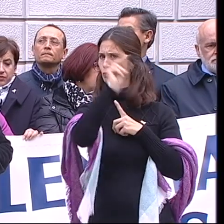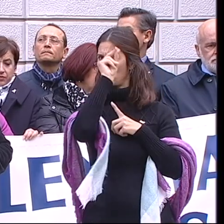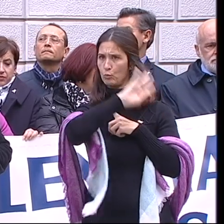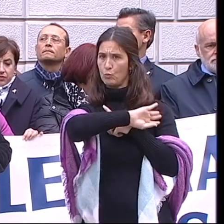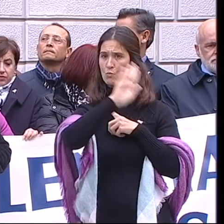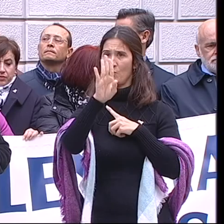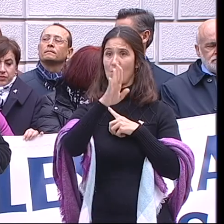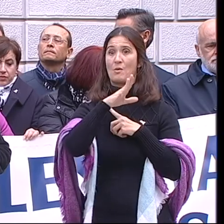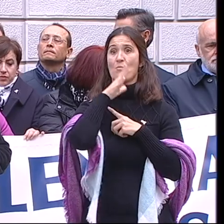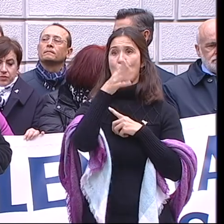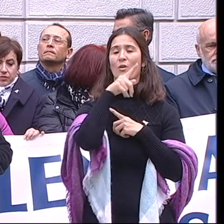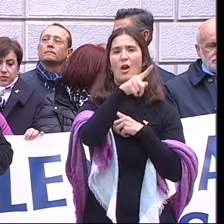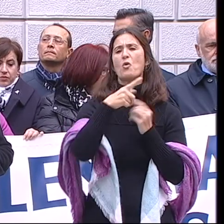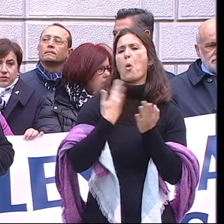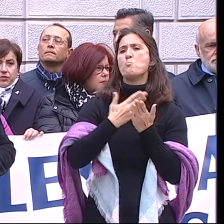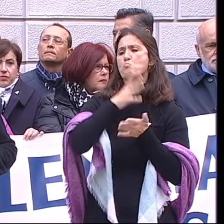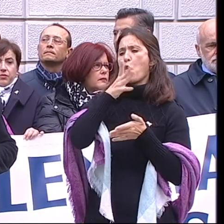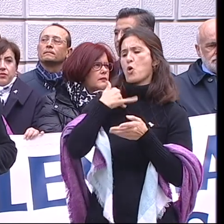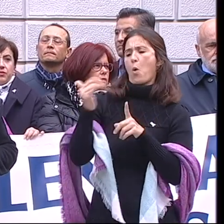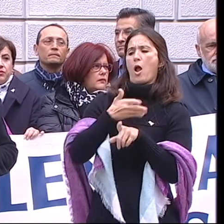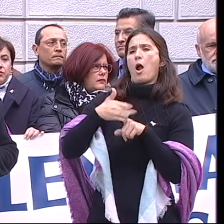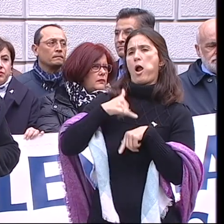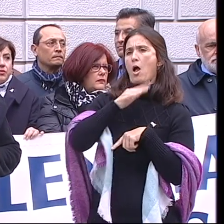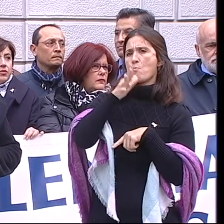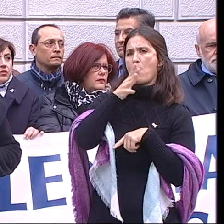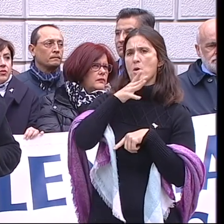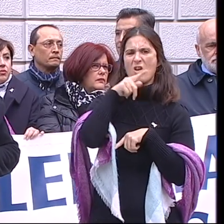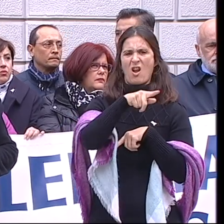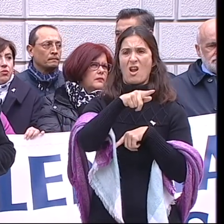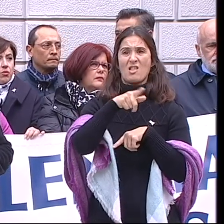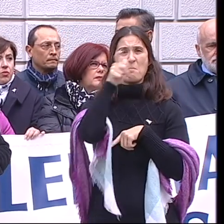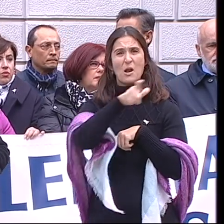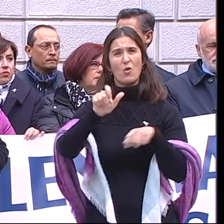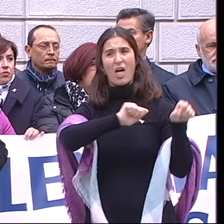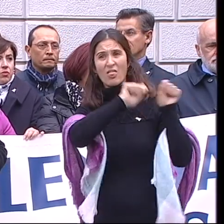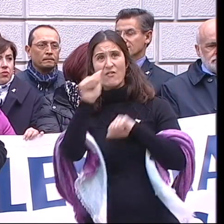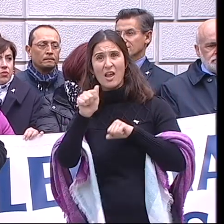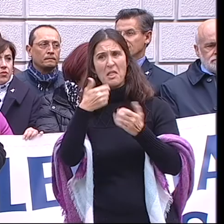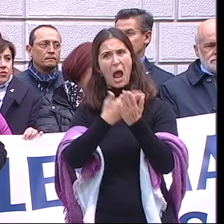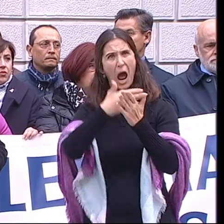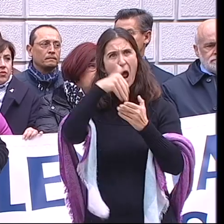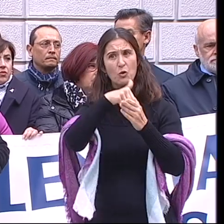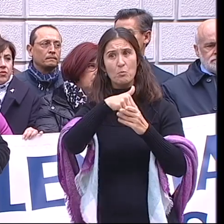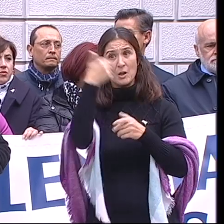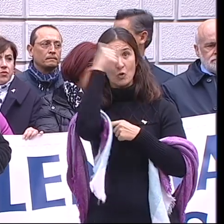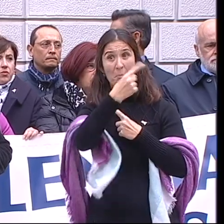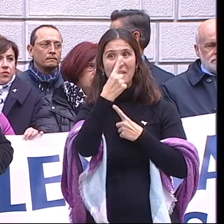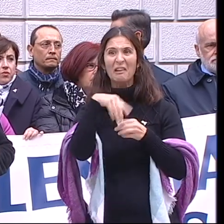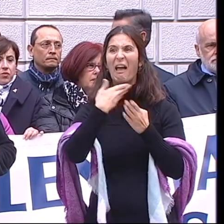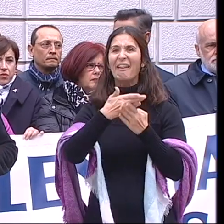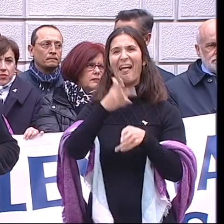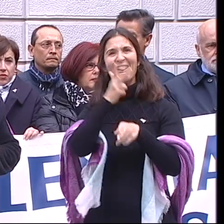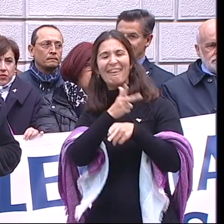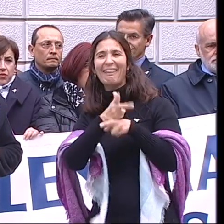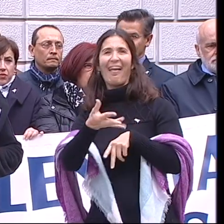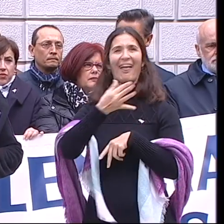quienes justifican la violencia de género, a quienes defienden argumentos machistas, a quienes hacen chistes a